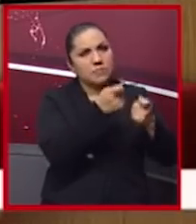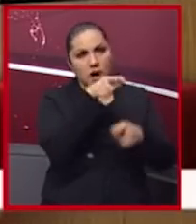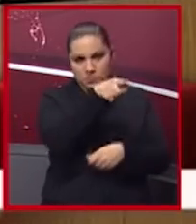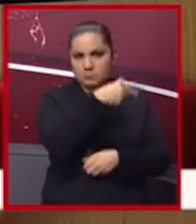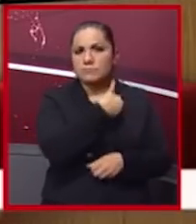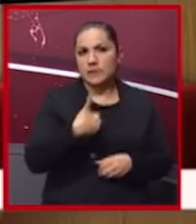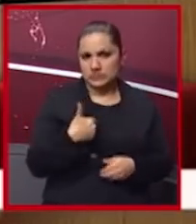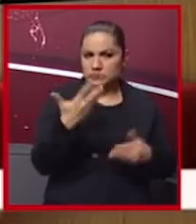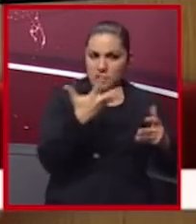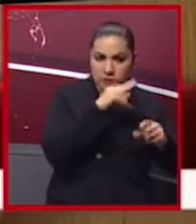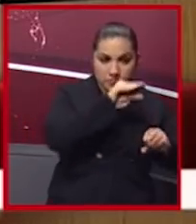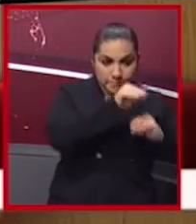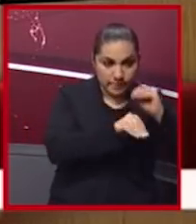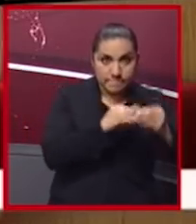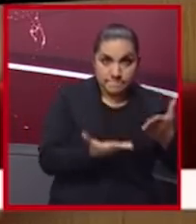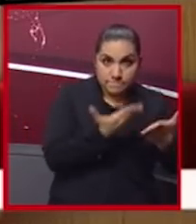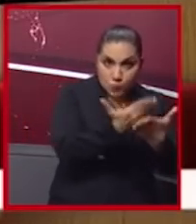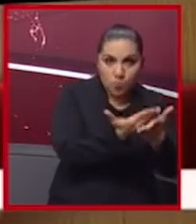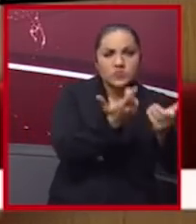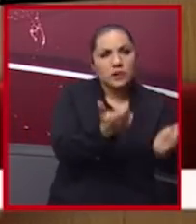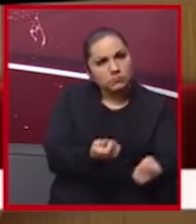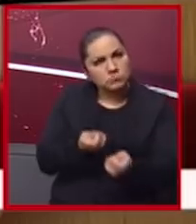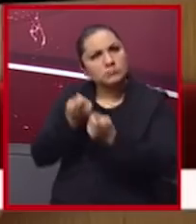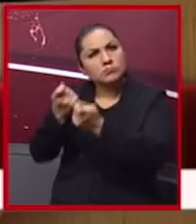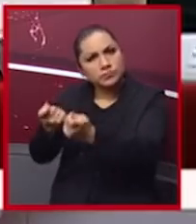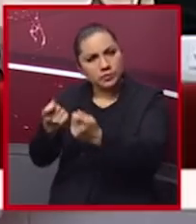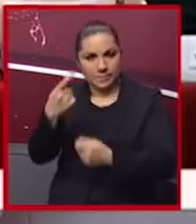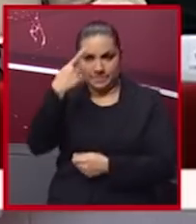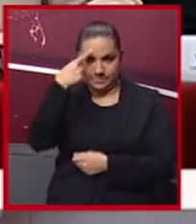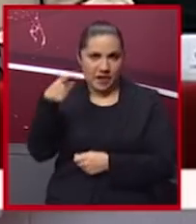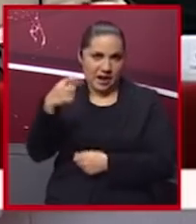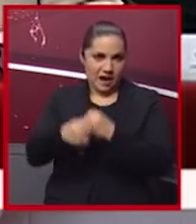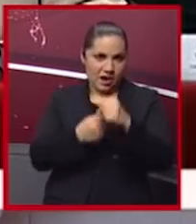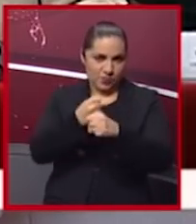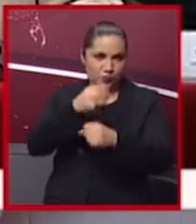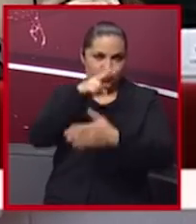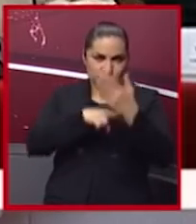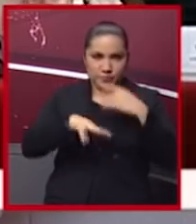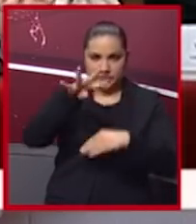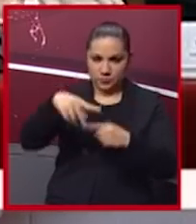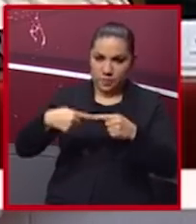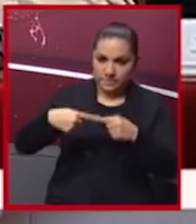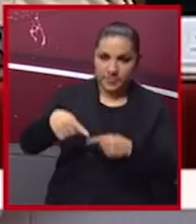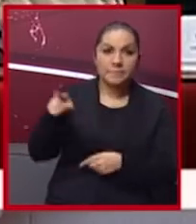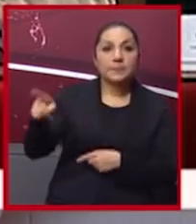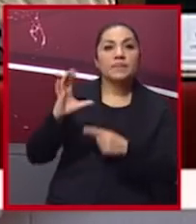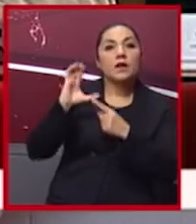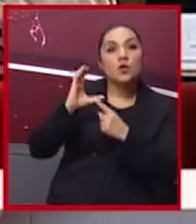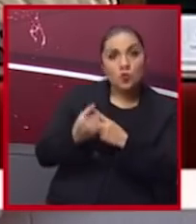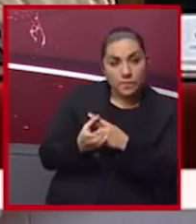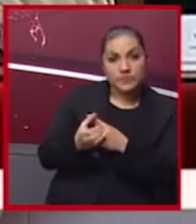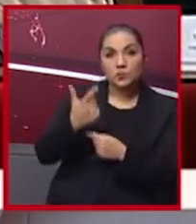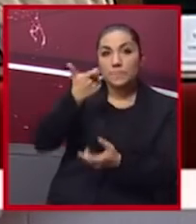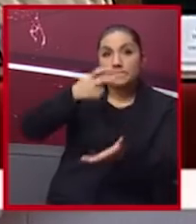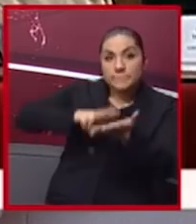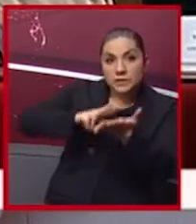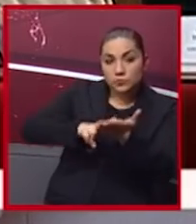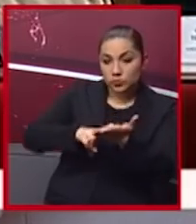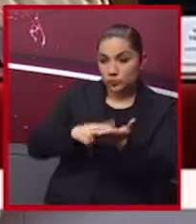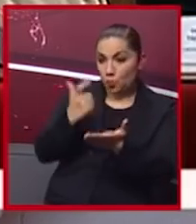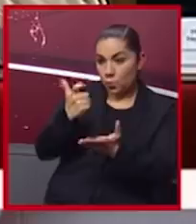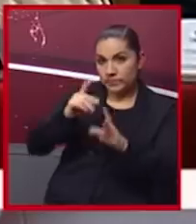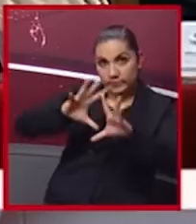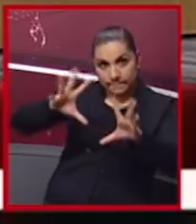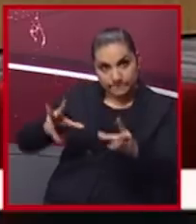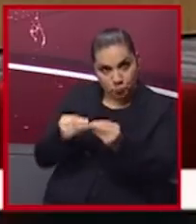egresos de la Federación, a la Comisión de Presupuesto de la Federación del ejercicio fiscal 2019, a la Comisión de Presupuesto y Cuenta Pública.